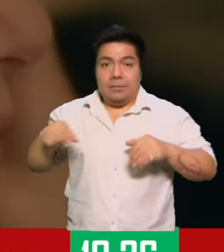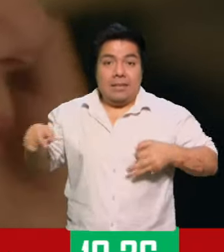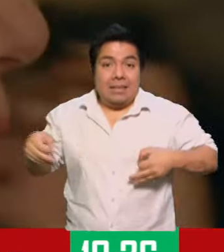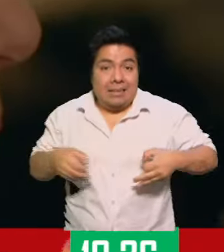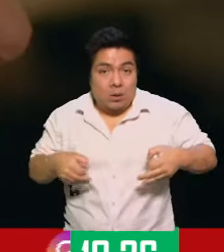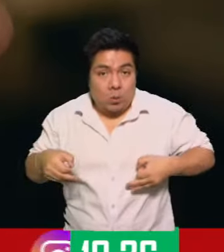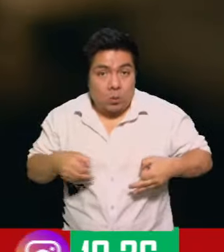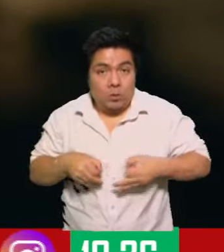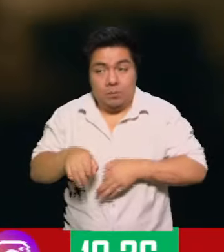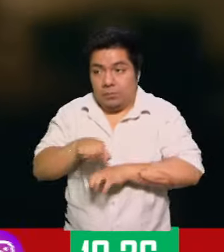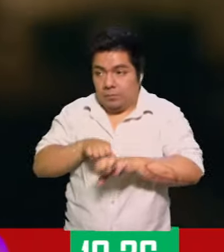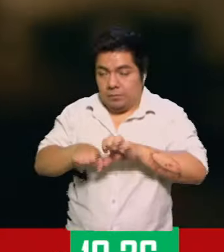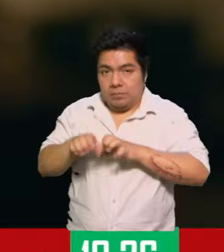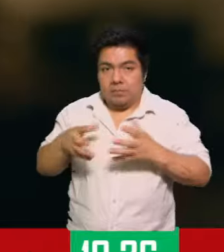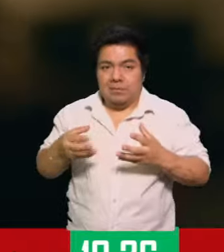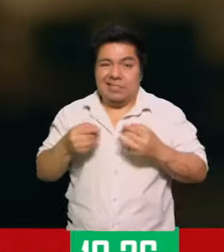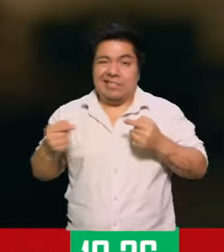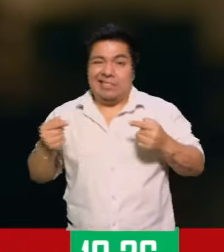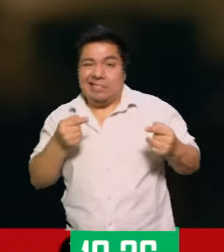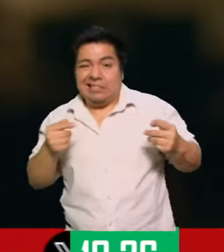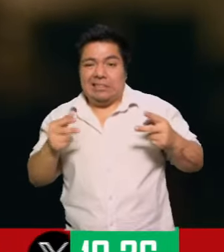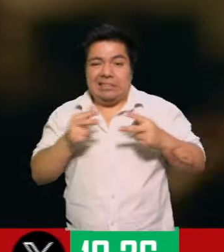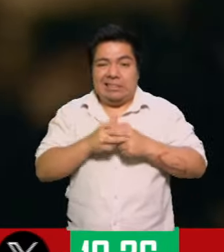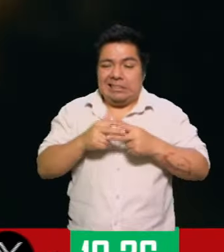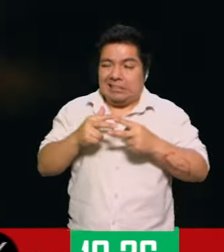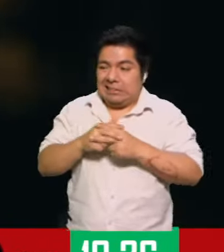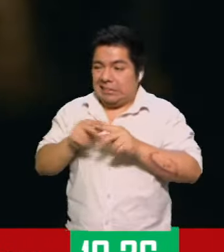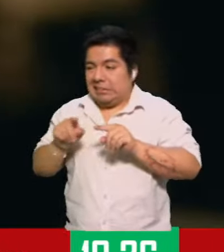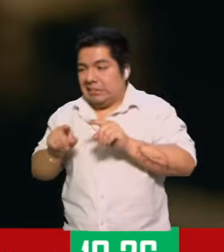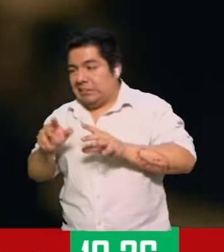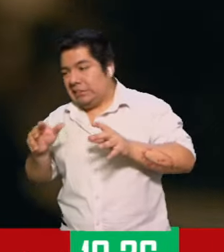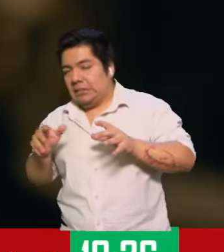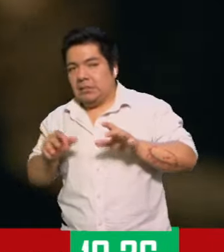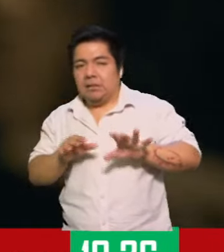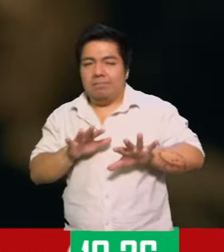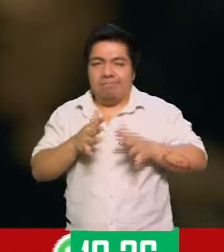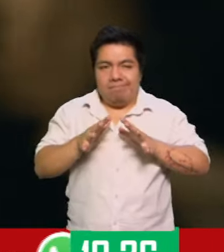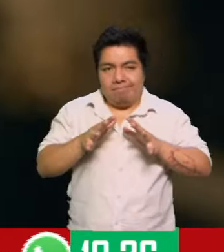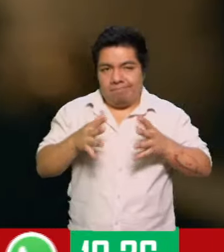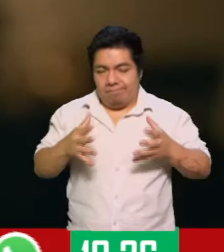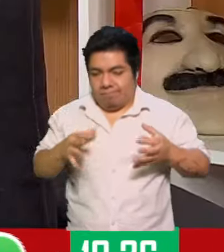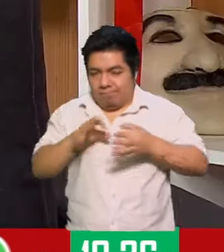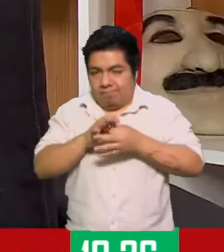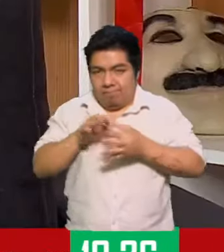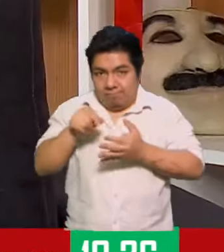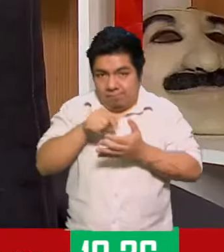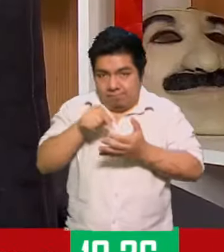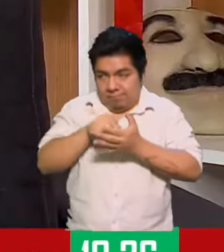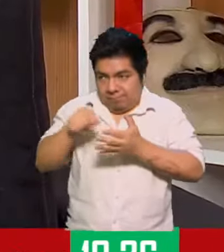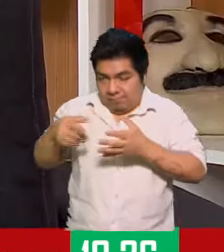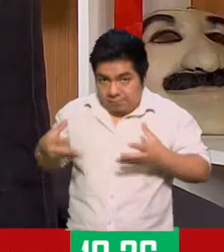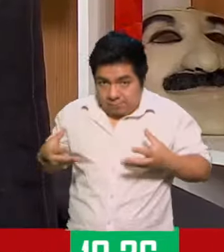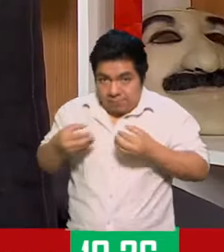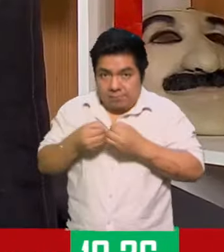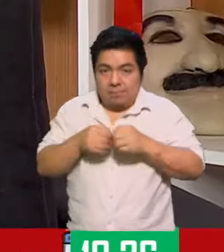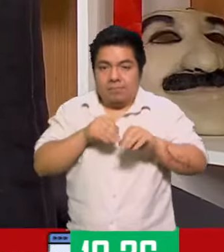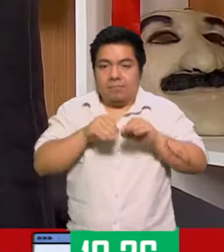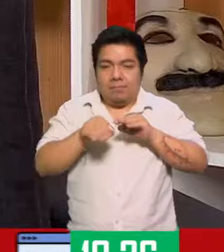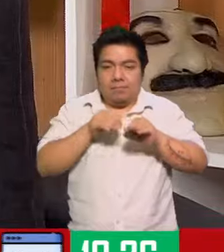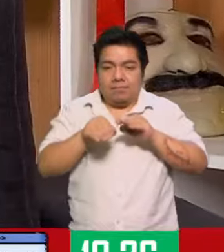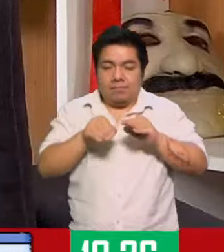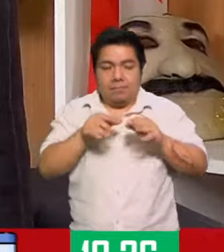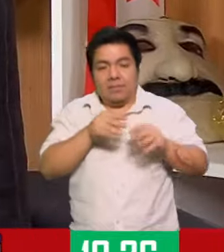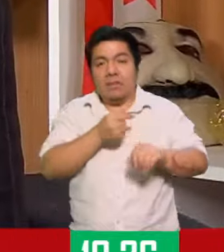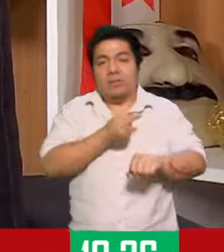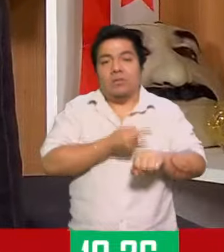trabaja está teniendo conflictos Entonces ella para para digamos amarrar un lugar en la compañía desatiende un poco la cuestión